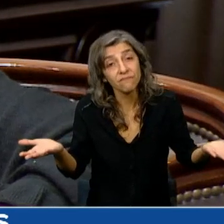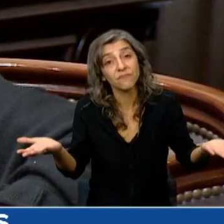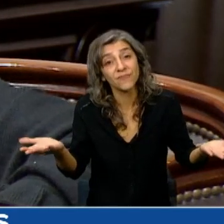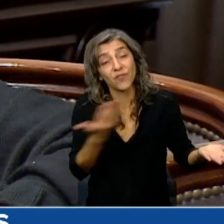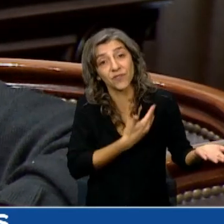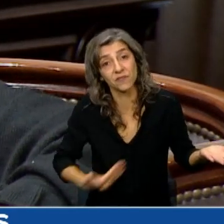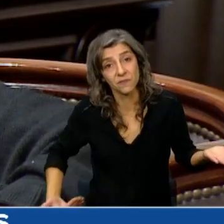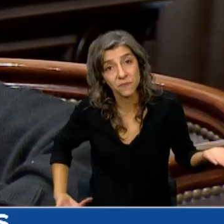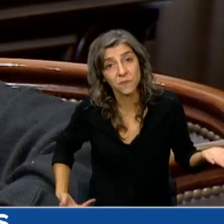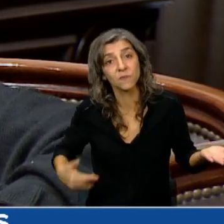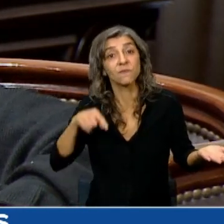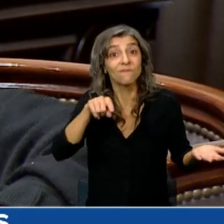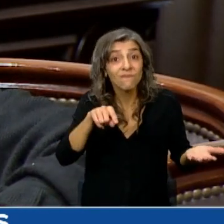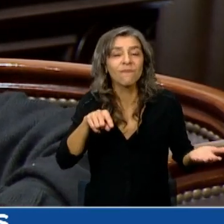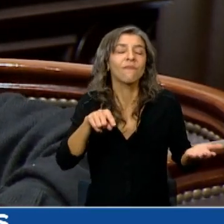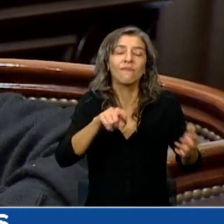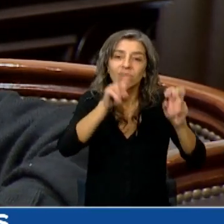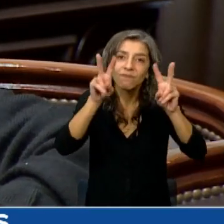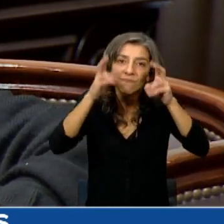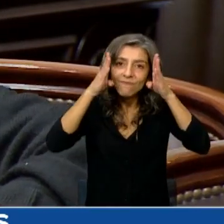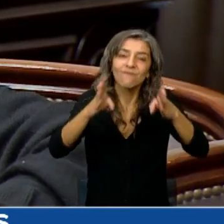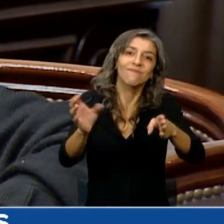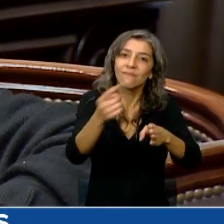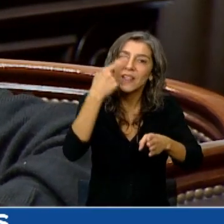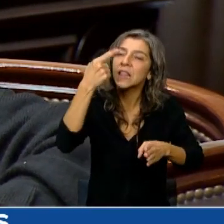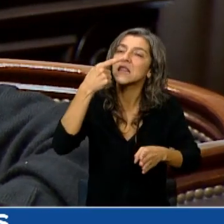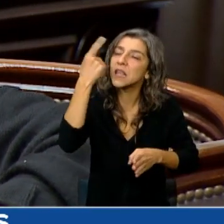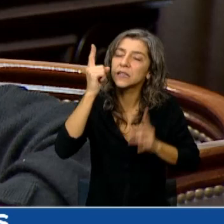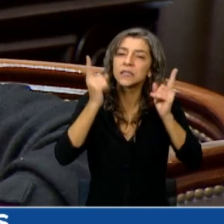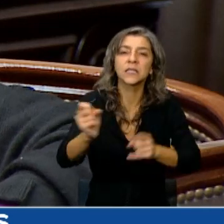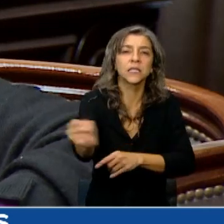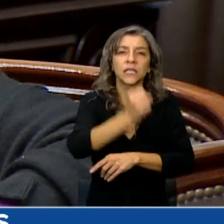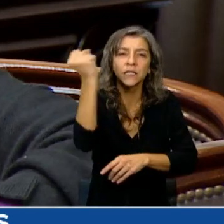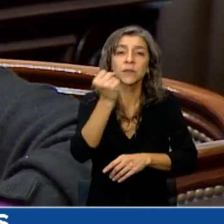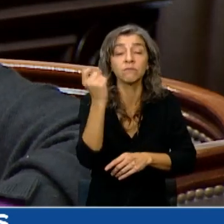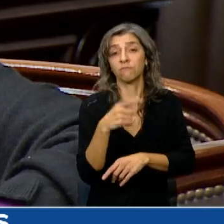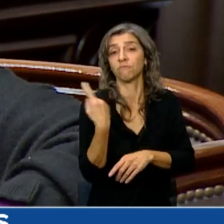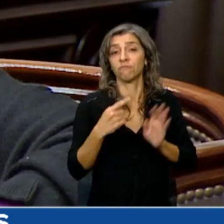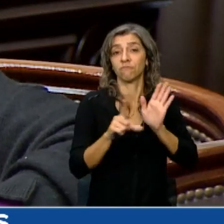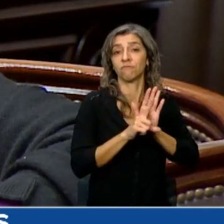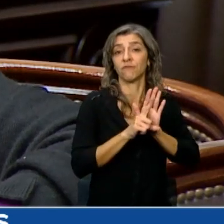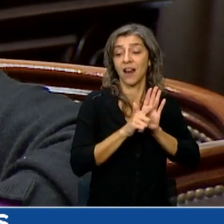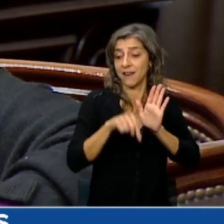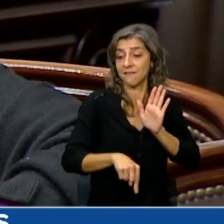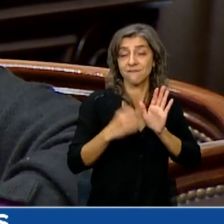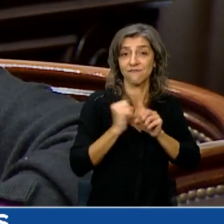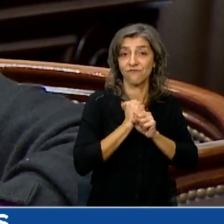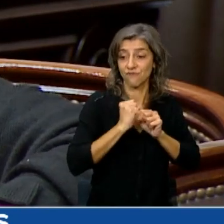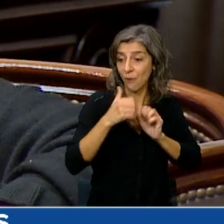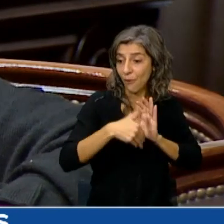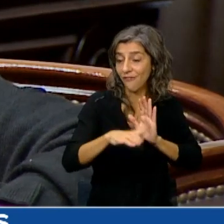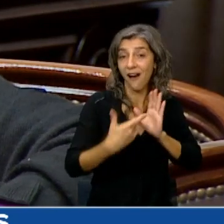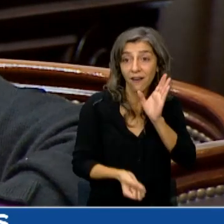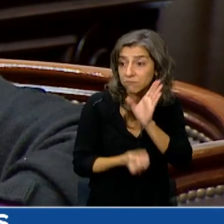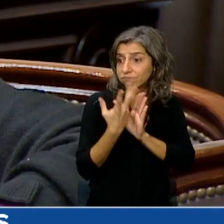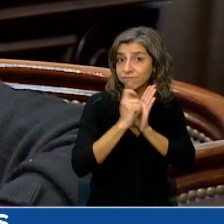señora Presidenta, es interesante e es importante que estemos legislando en esta materia, porque lo que